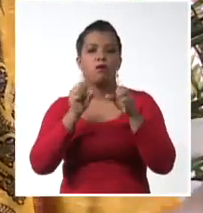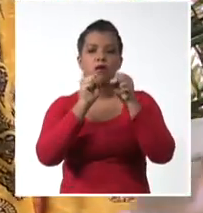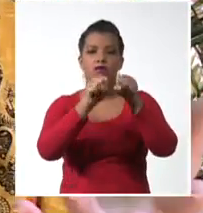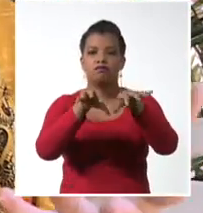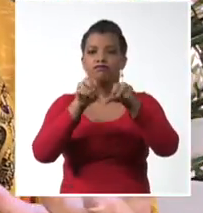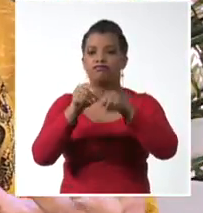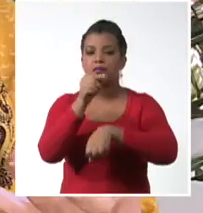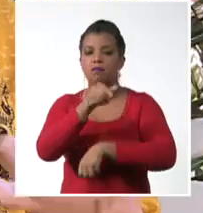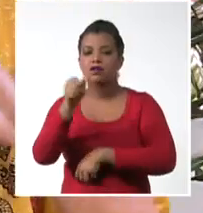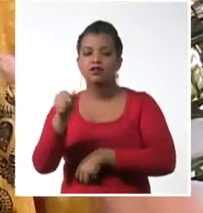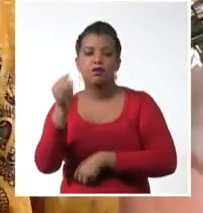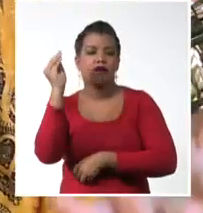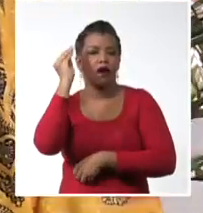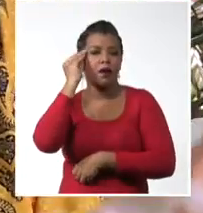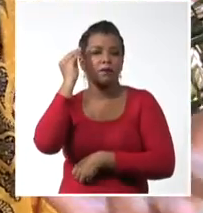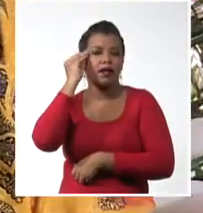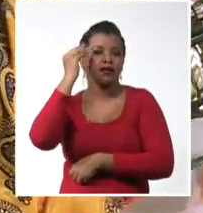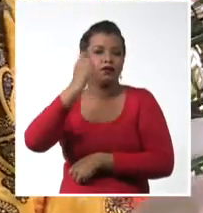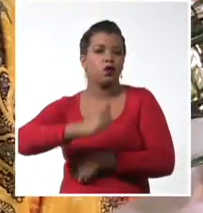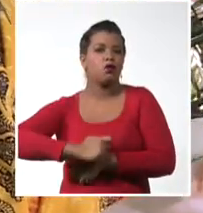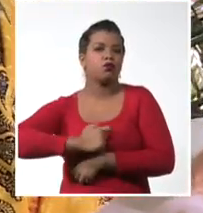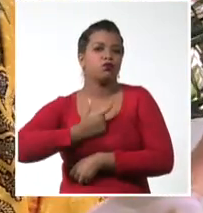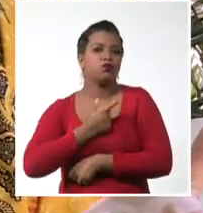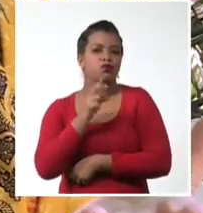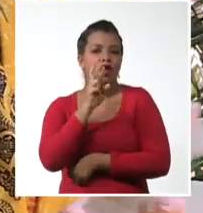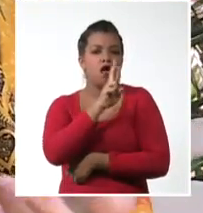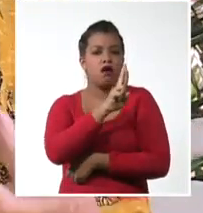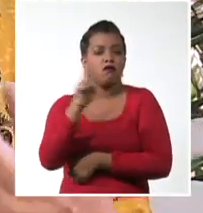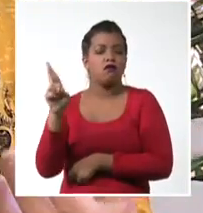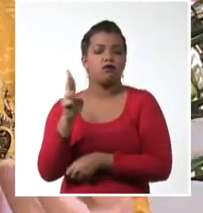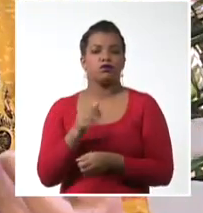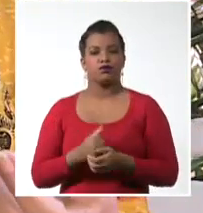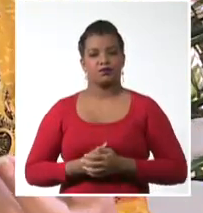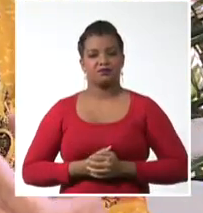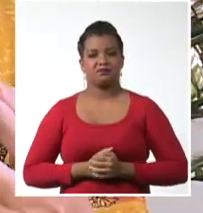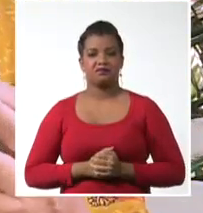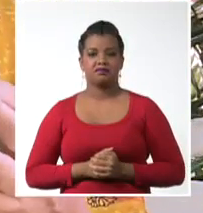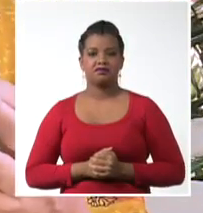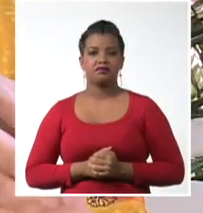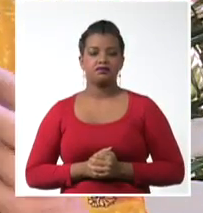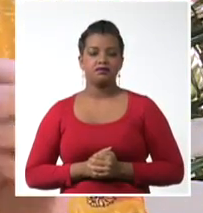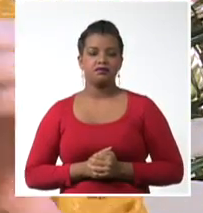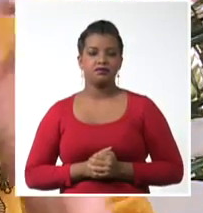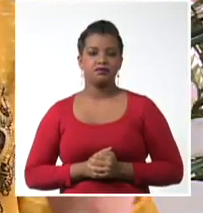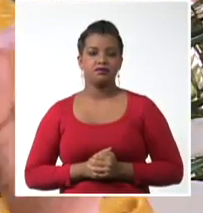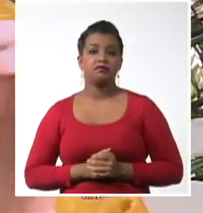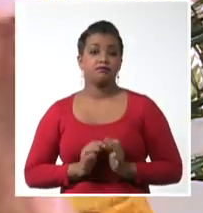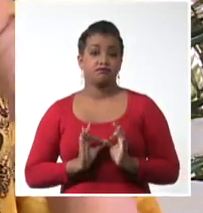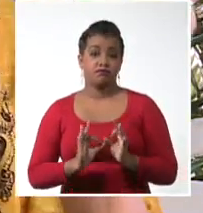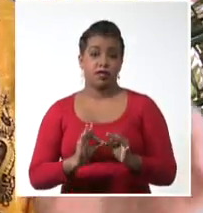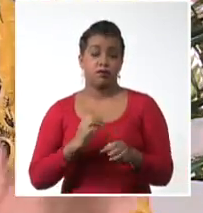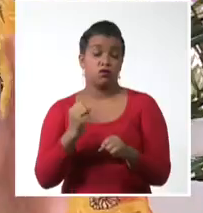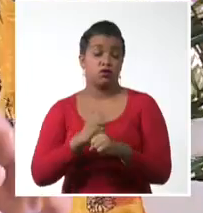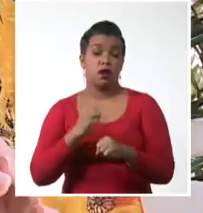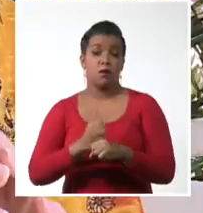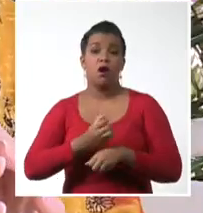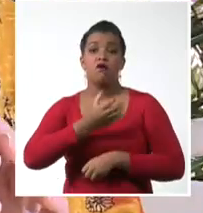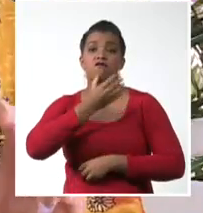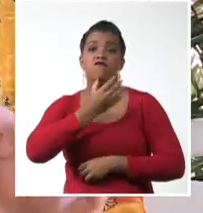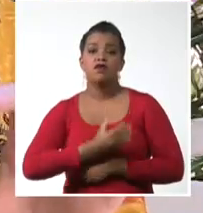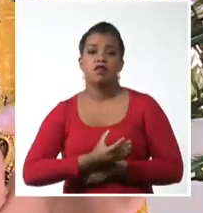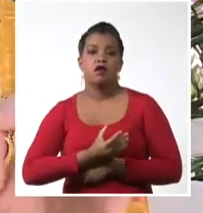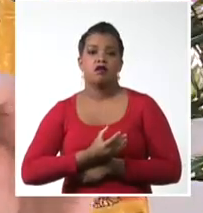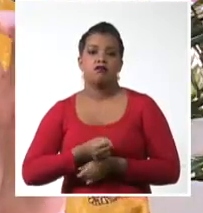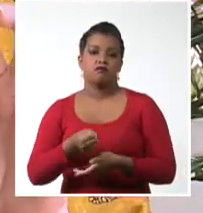los ideales que conllevaba la revolución. O sea, ese fue el principal vehículo de propaganda que